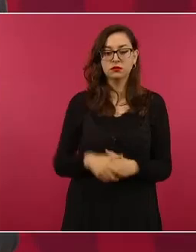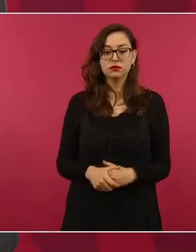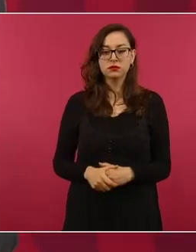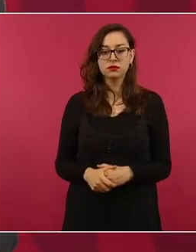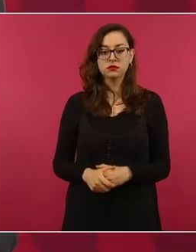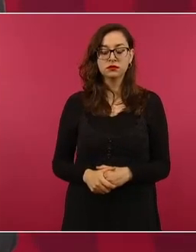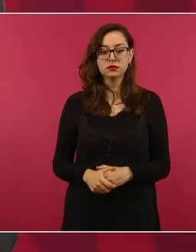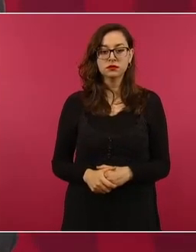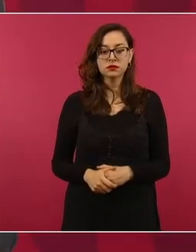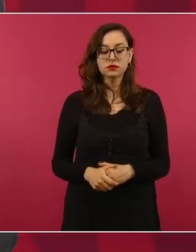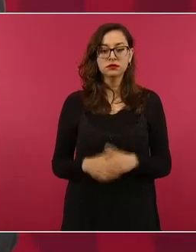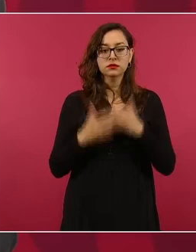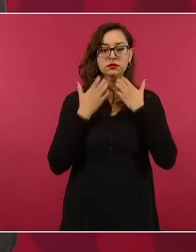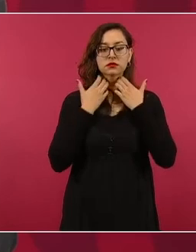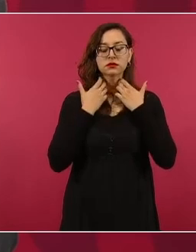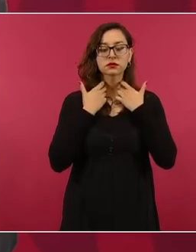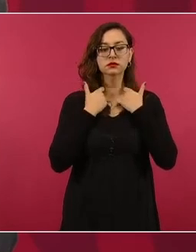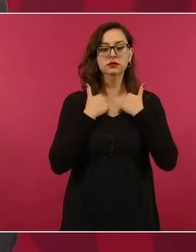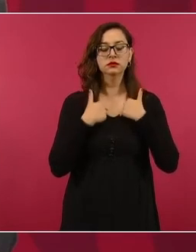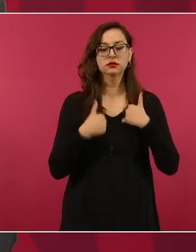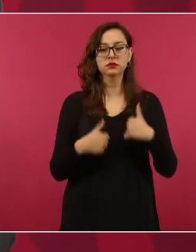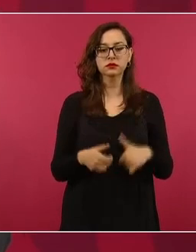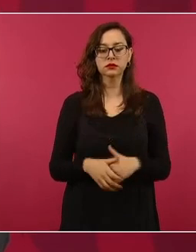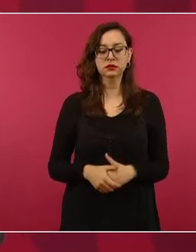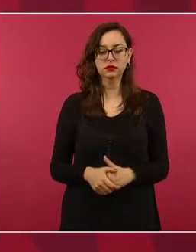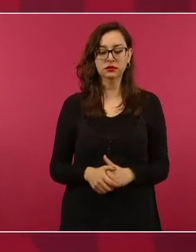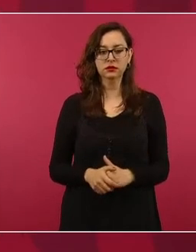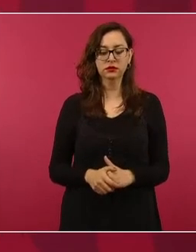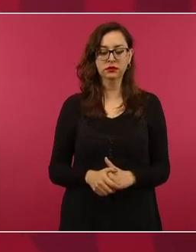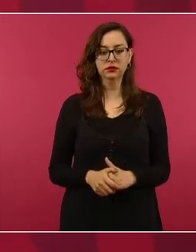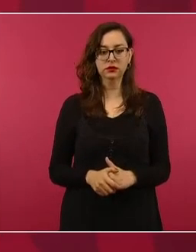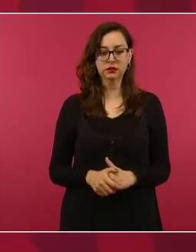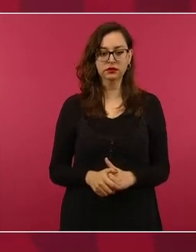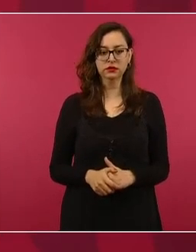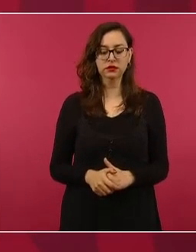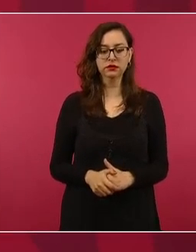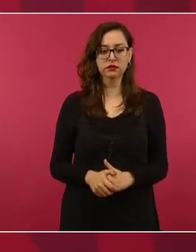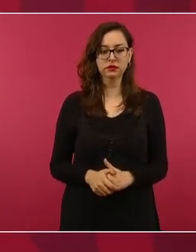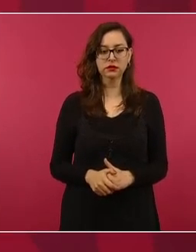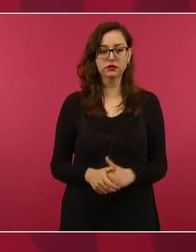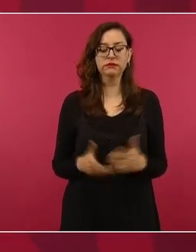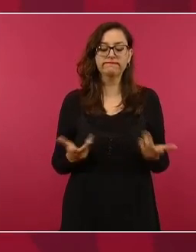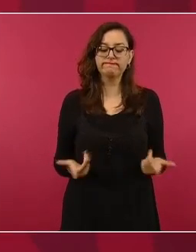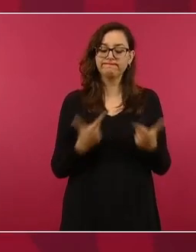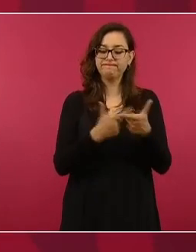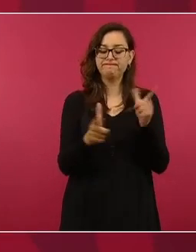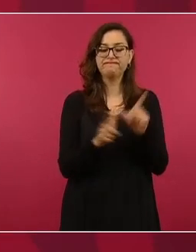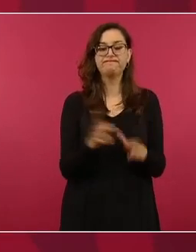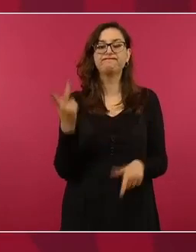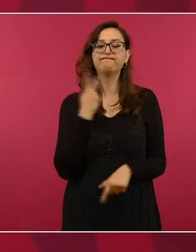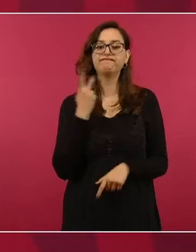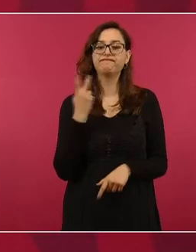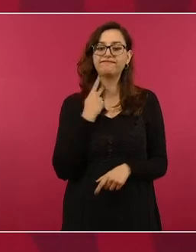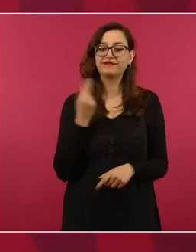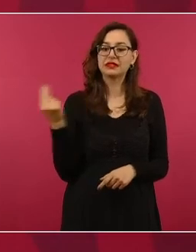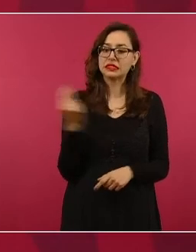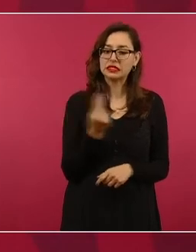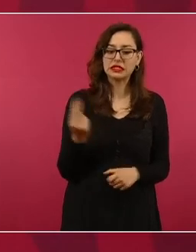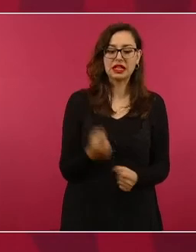ojalá y se mantengan y se consoliden los partidos,